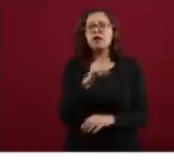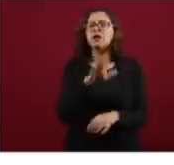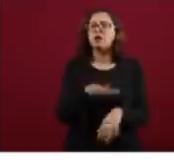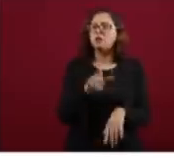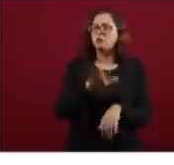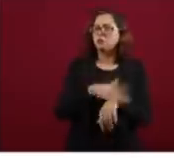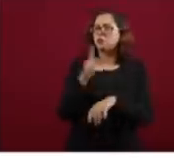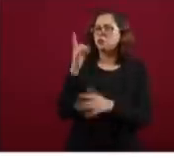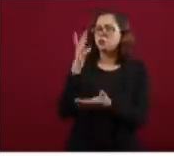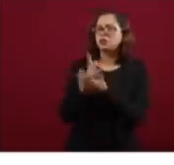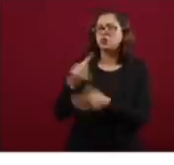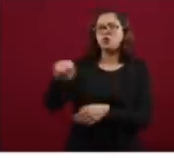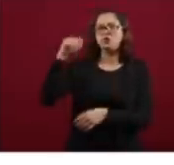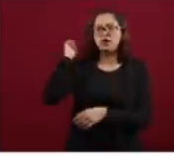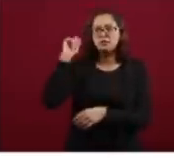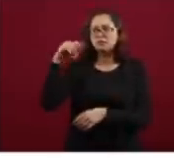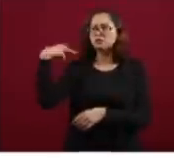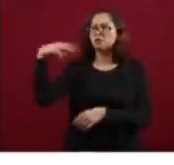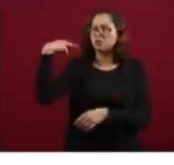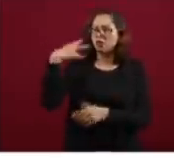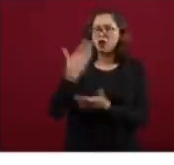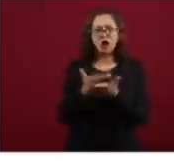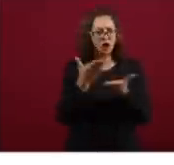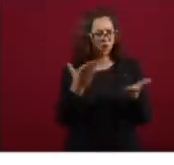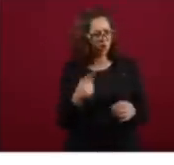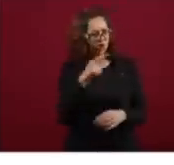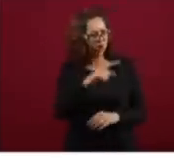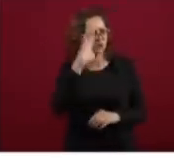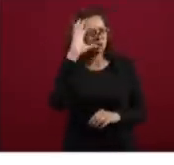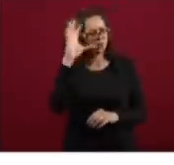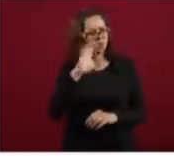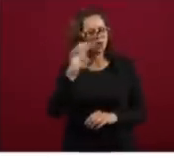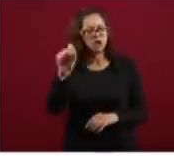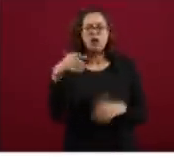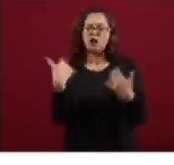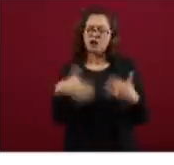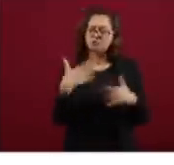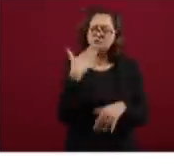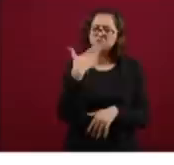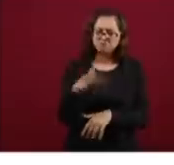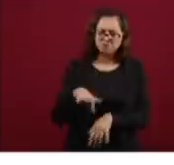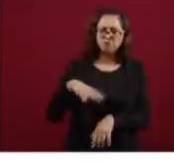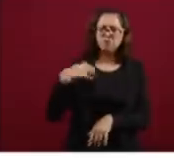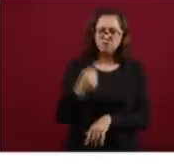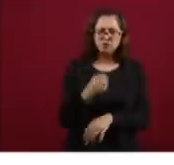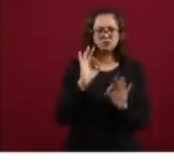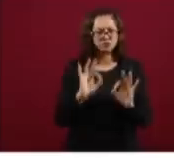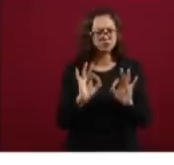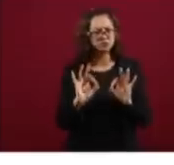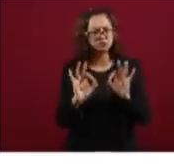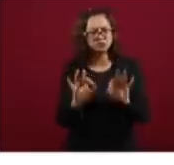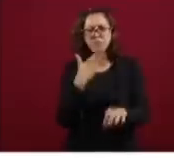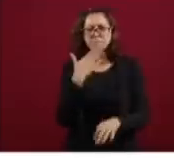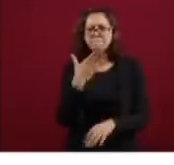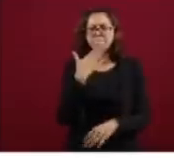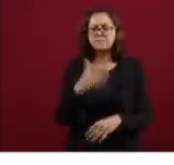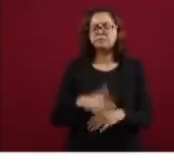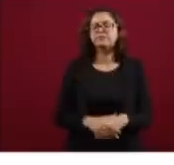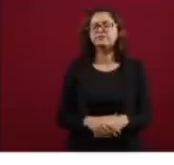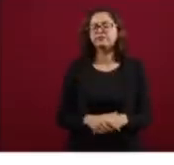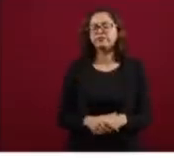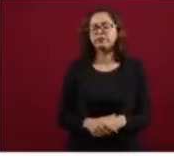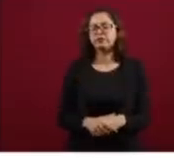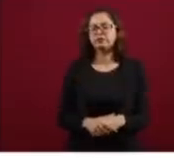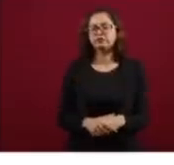son las que han caracterizado por del precio bajo ahora en cuernavaca morelos un buen esfuerzo servicios gasolineros de